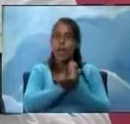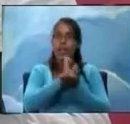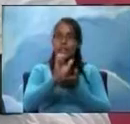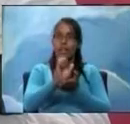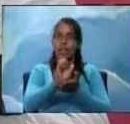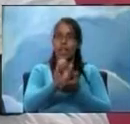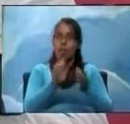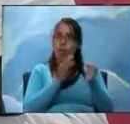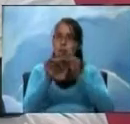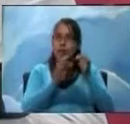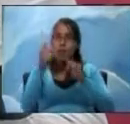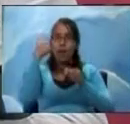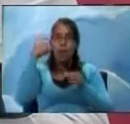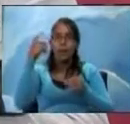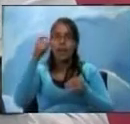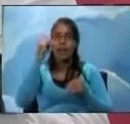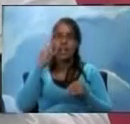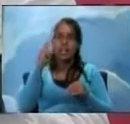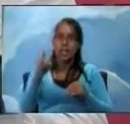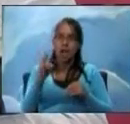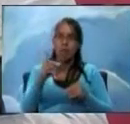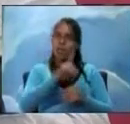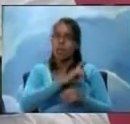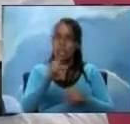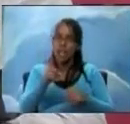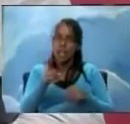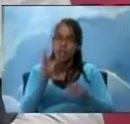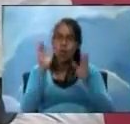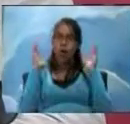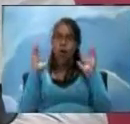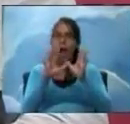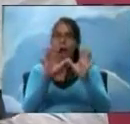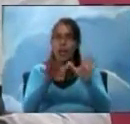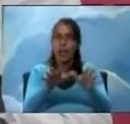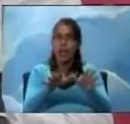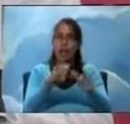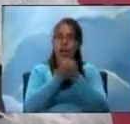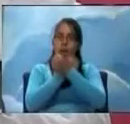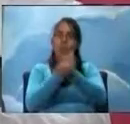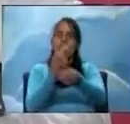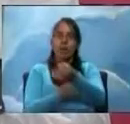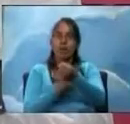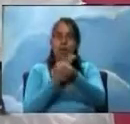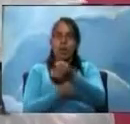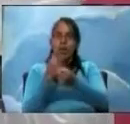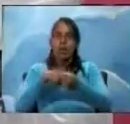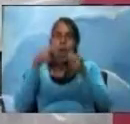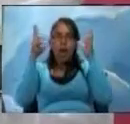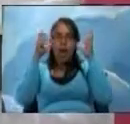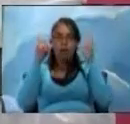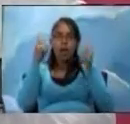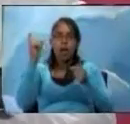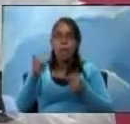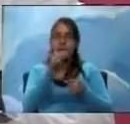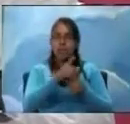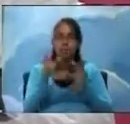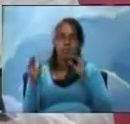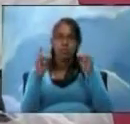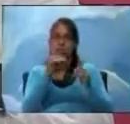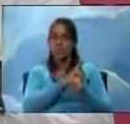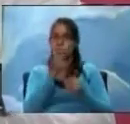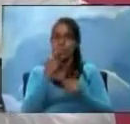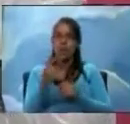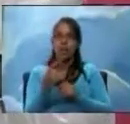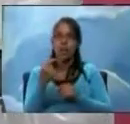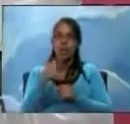eterno preparado para el diablo y sus ángeles. Amados hermanos, yo he escuchado personas hablar de